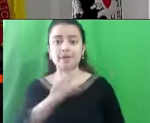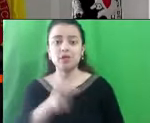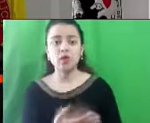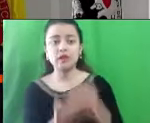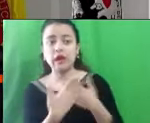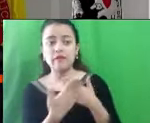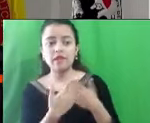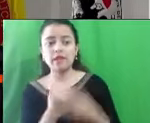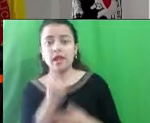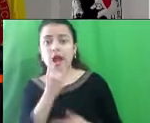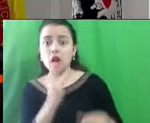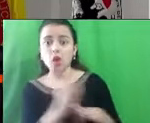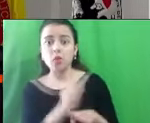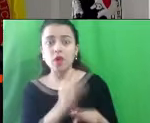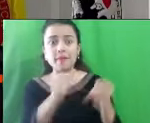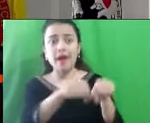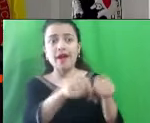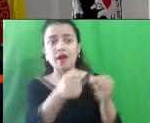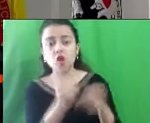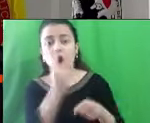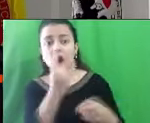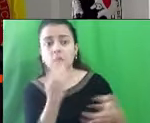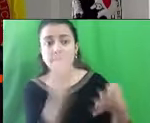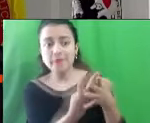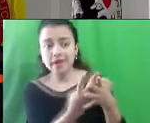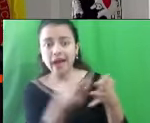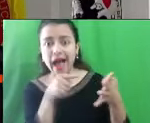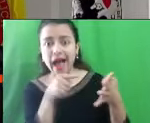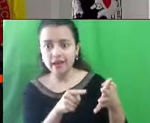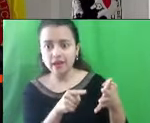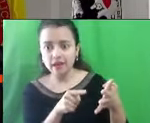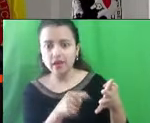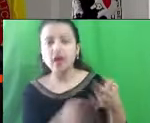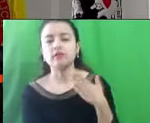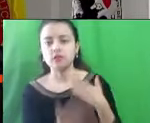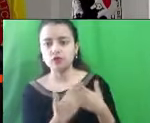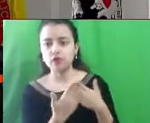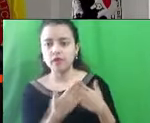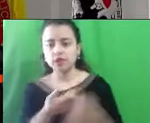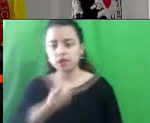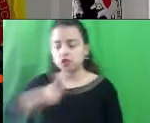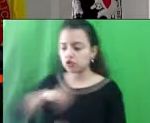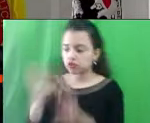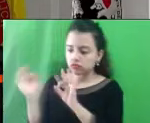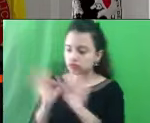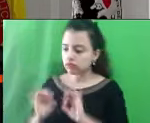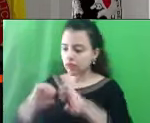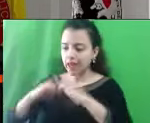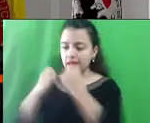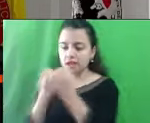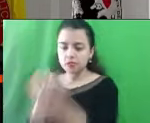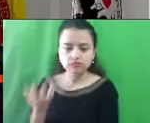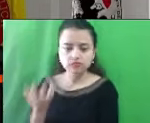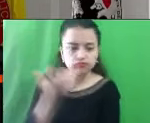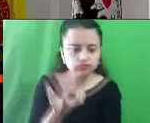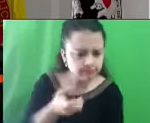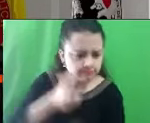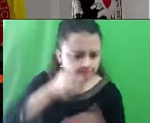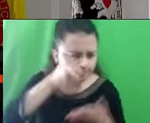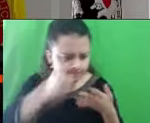Bactor, con las rejillas, la puesta en marcha de diferentes iniciativas de la empresa Aguas de Facatativá y todo el tiempo